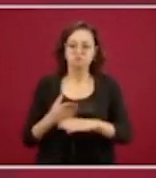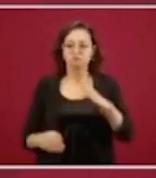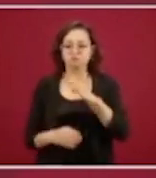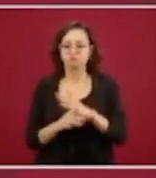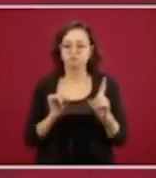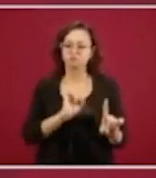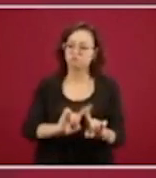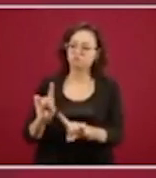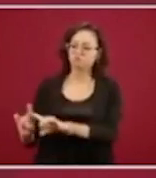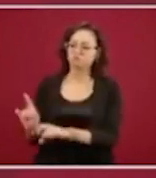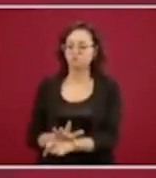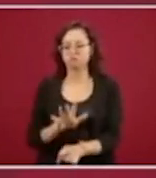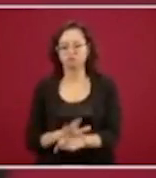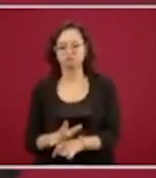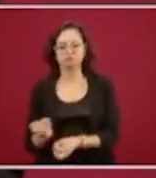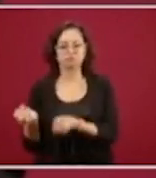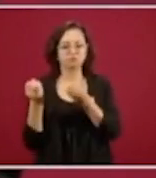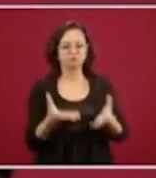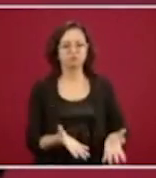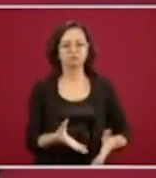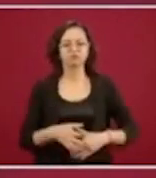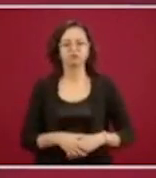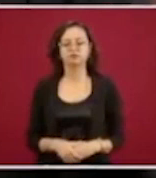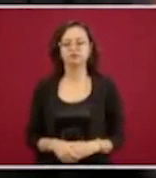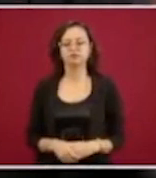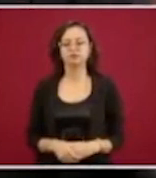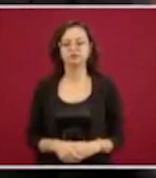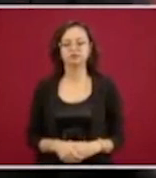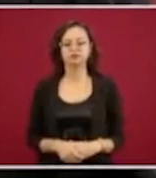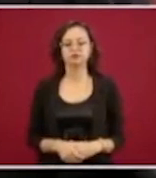de equipos médicos.